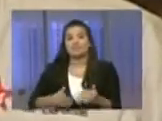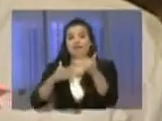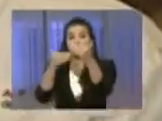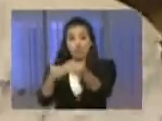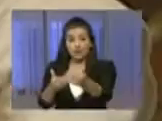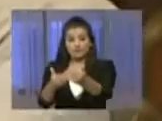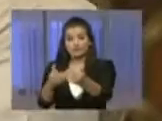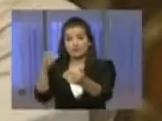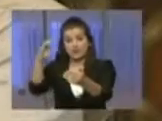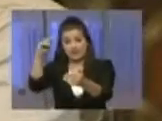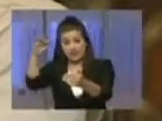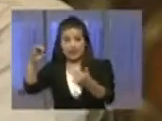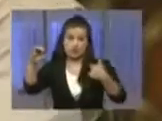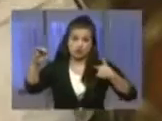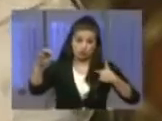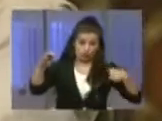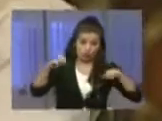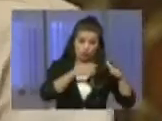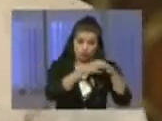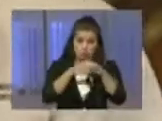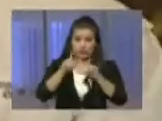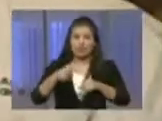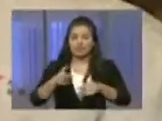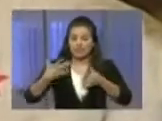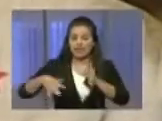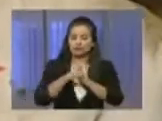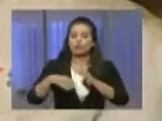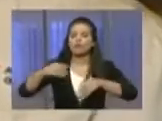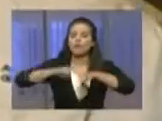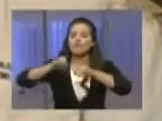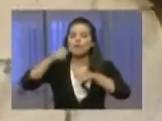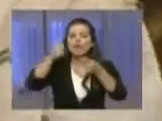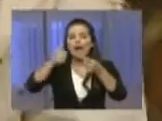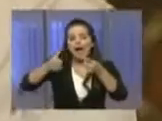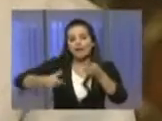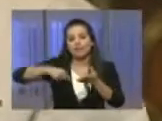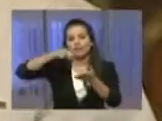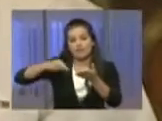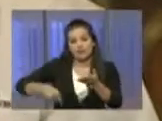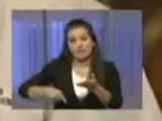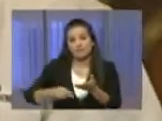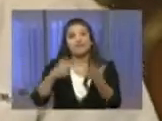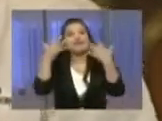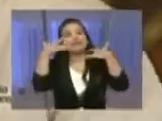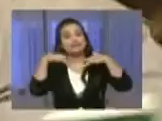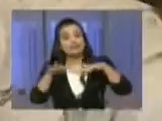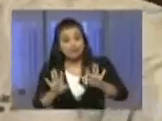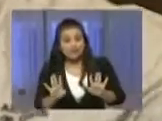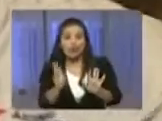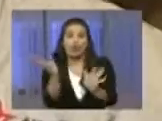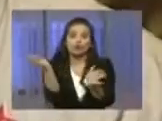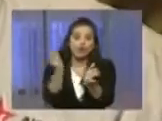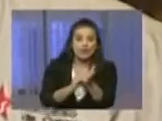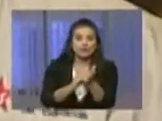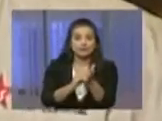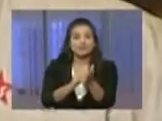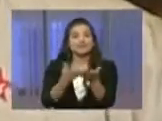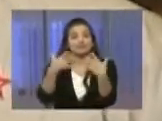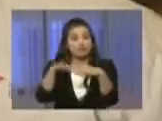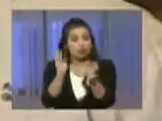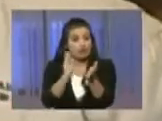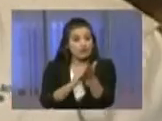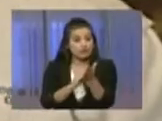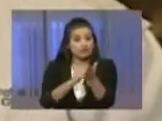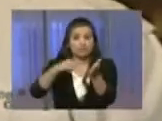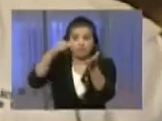derecho de auditar y revisar esa firma y en el supuesto negado de que es ocurra hay que ir con una lupa presidente